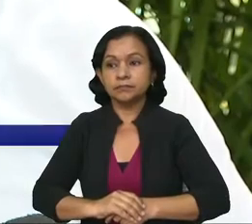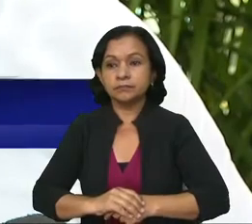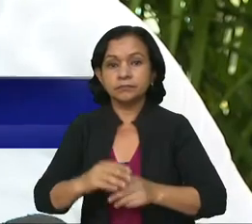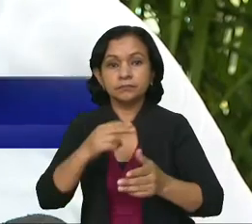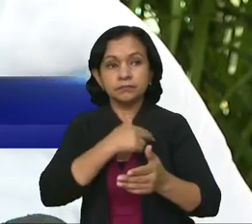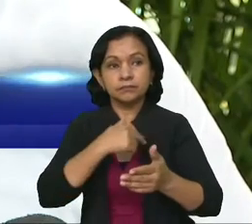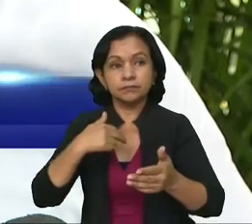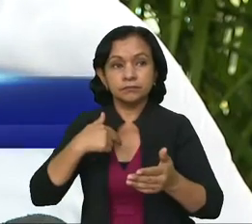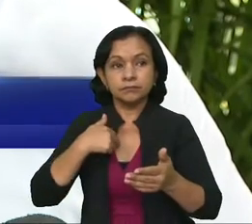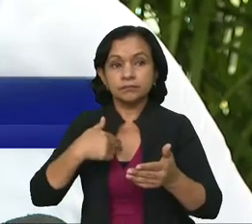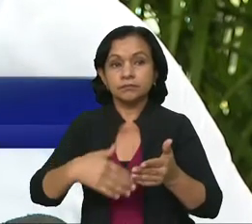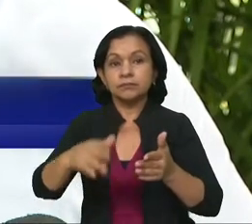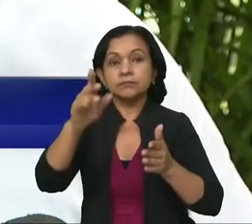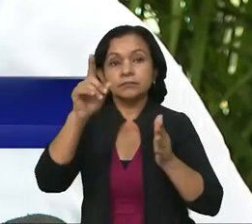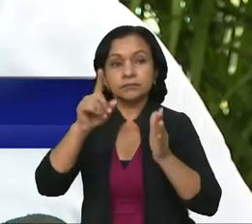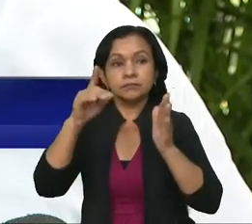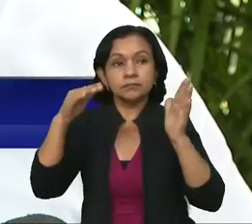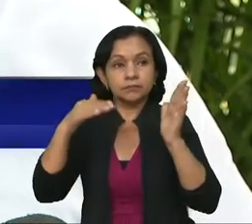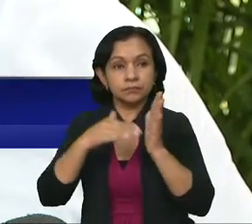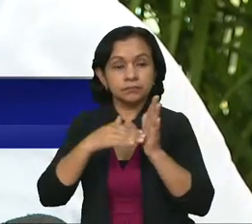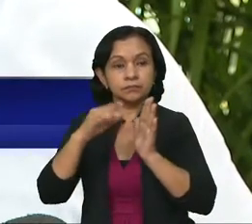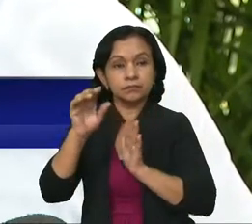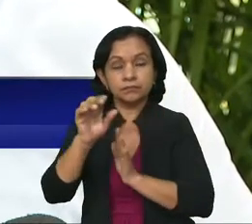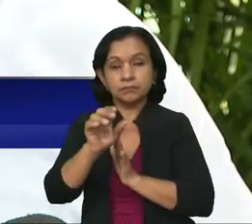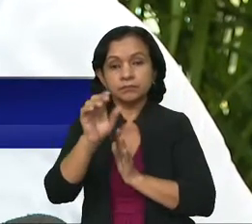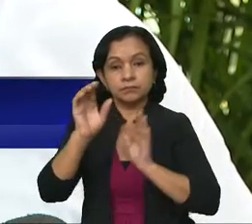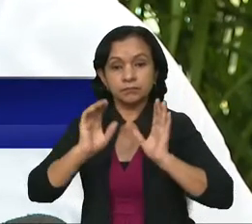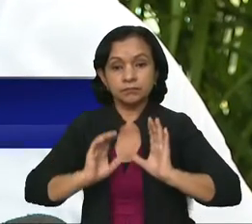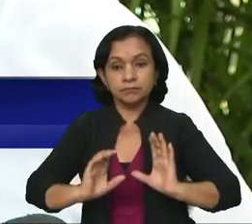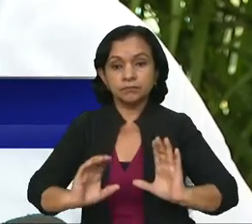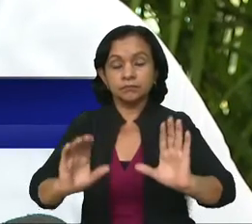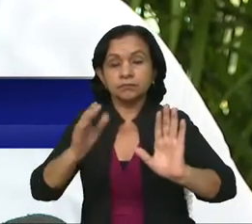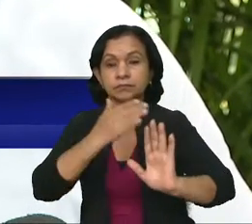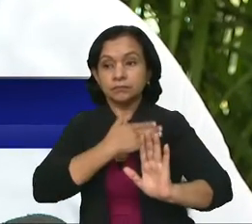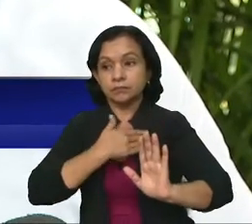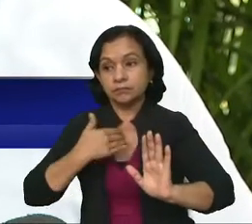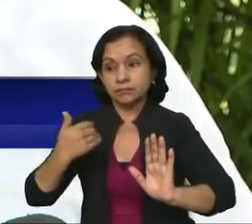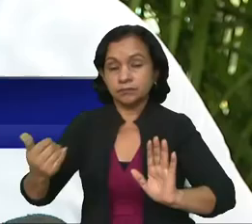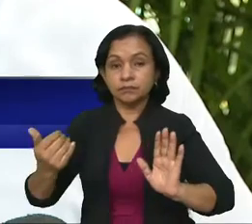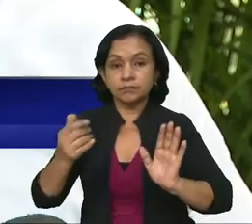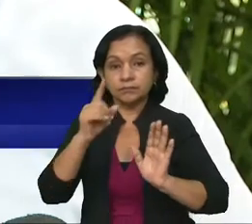ya son 1.156 calles construidas y mejoradas,